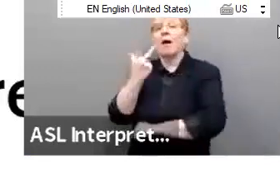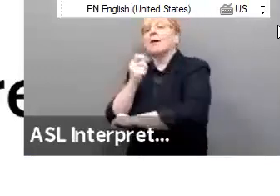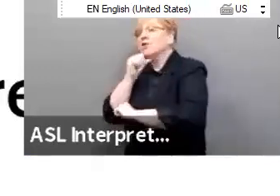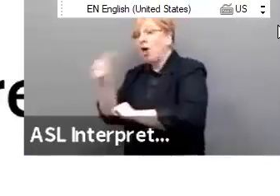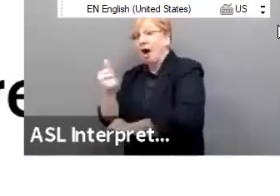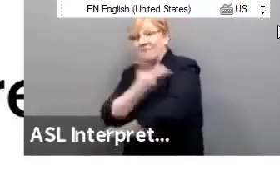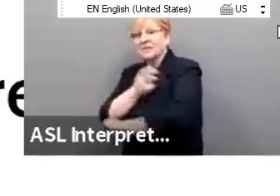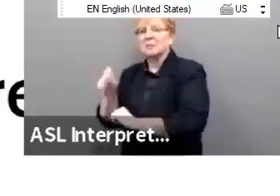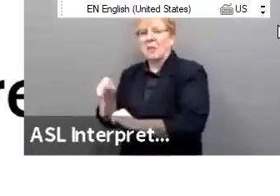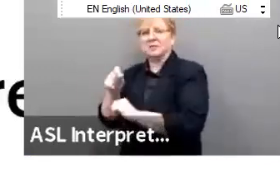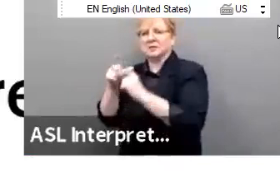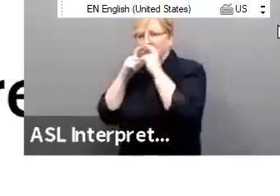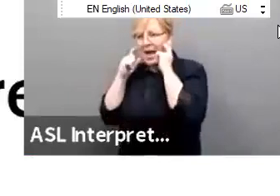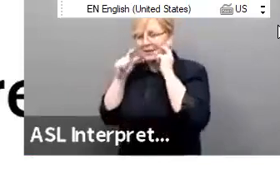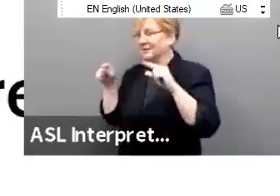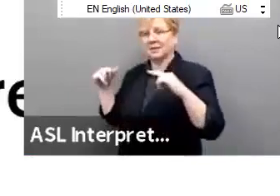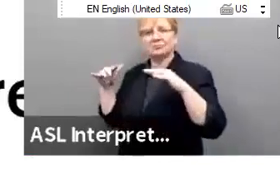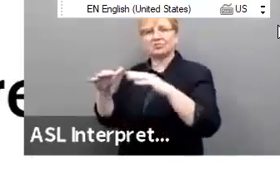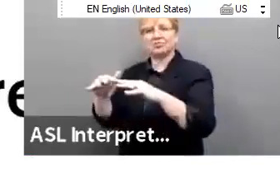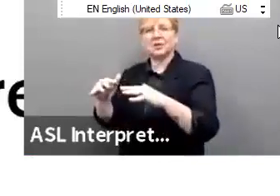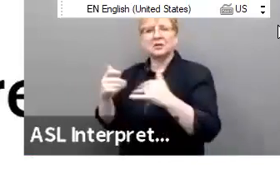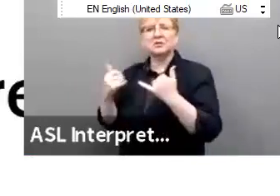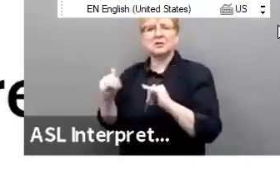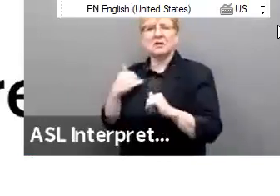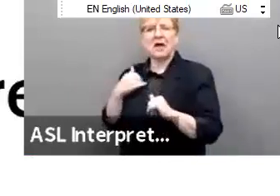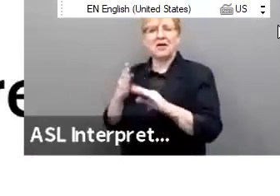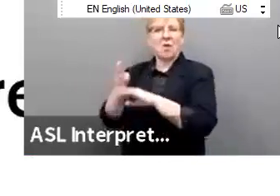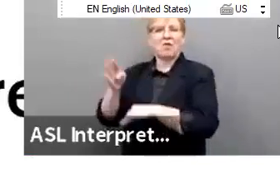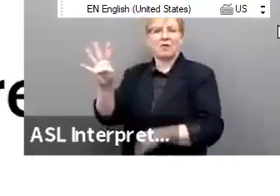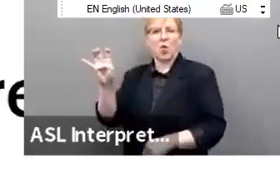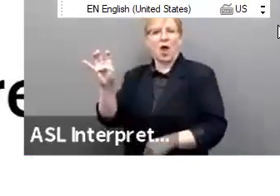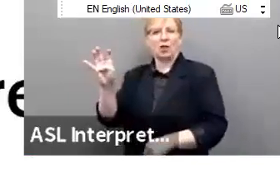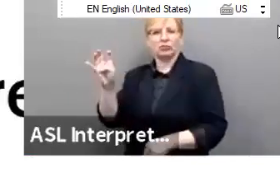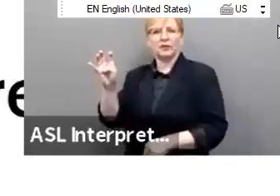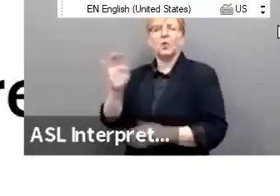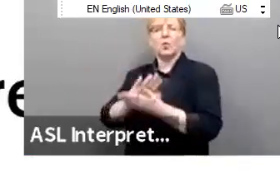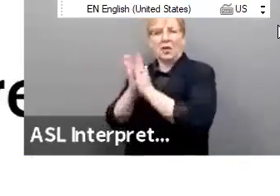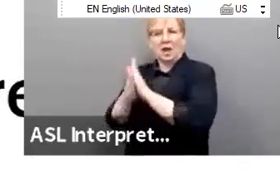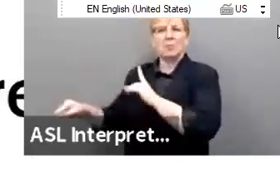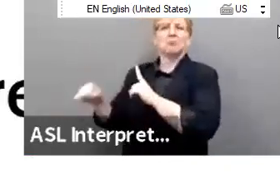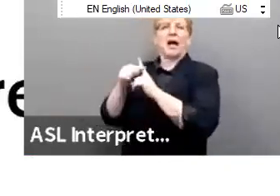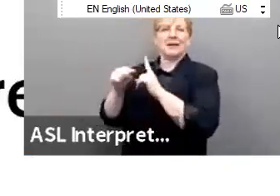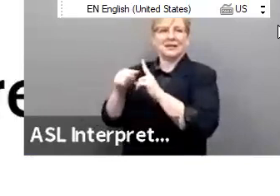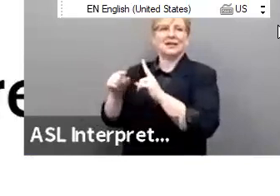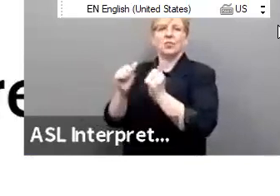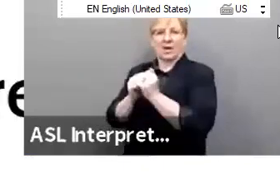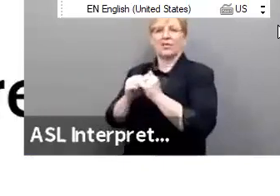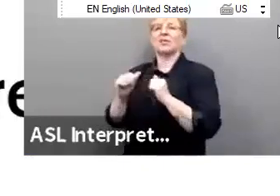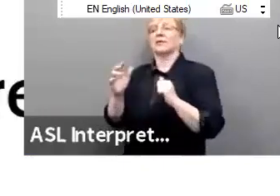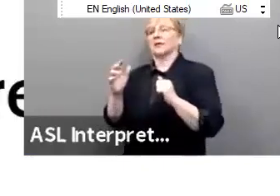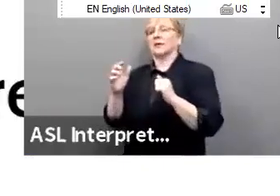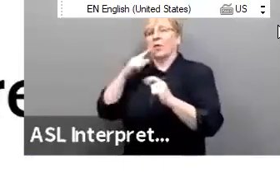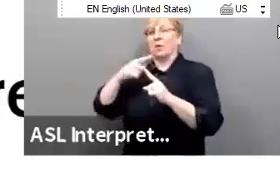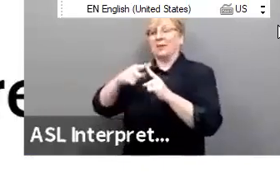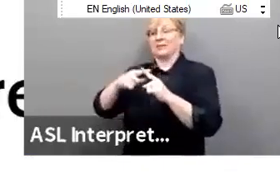el modelo en el que las personas vacunadas no tienen que utilizar cubrebocas, sí, va